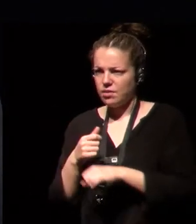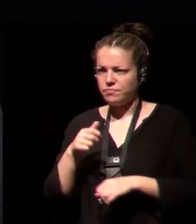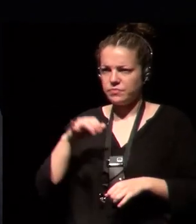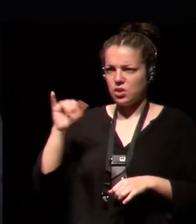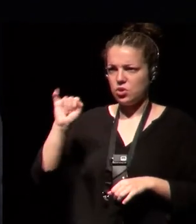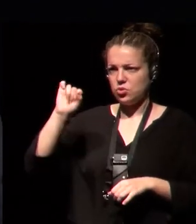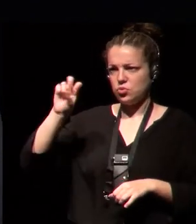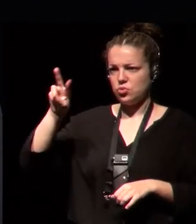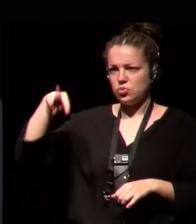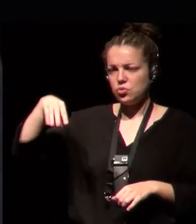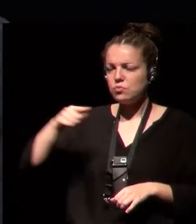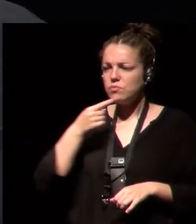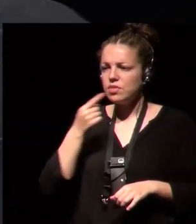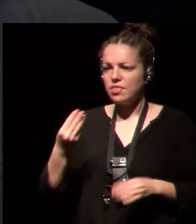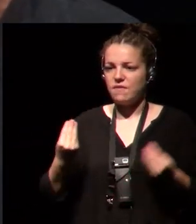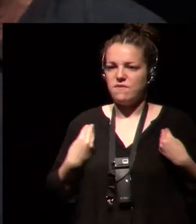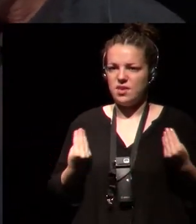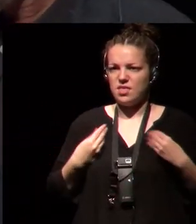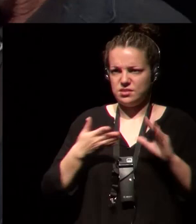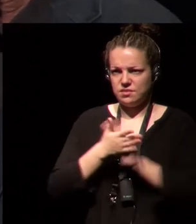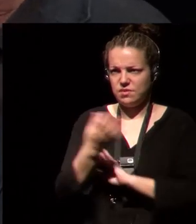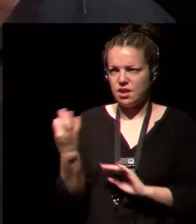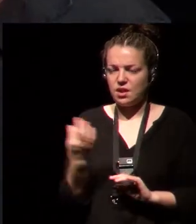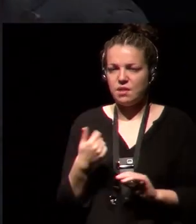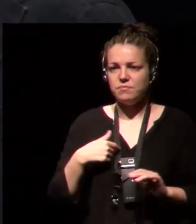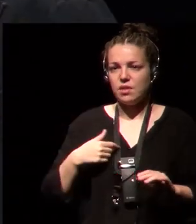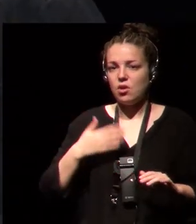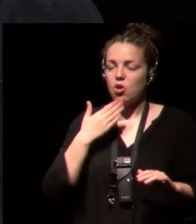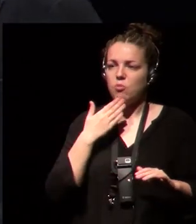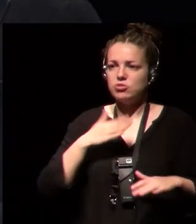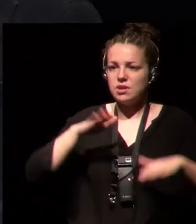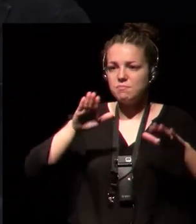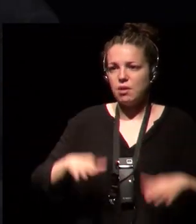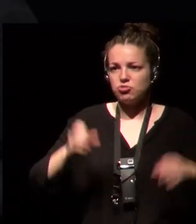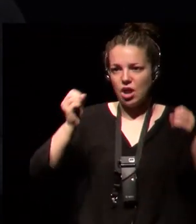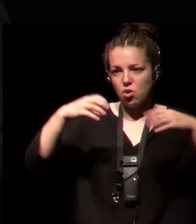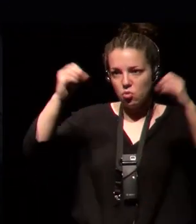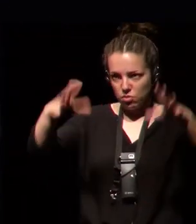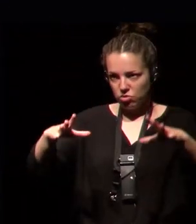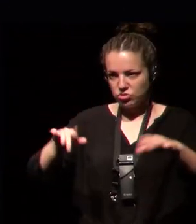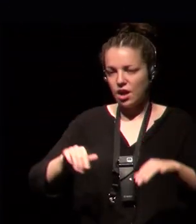dos grandes misterios que de por sí conforman uno solo. Muchas gracias.